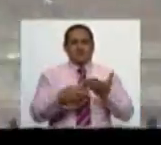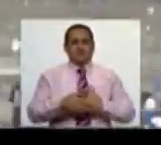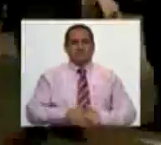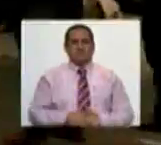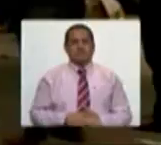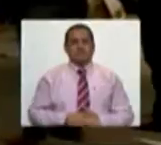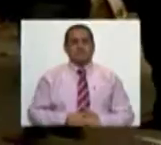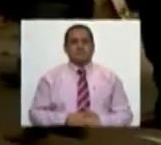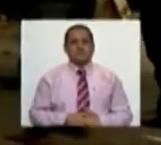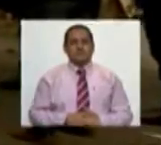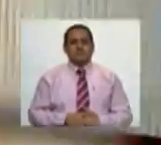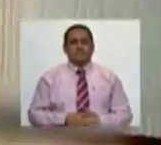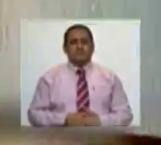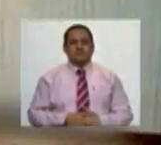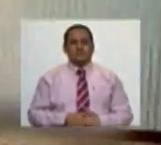crimen.